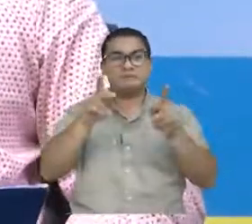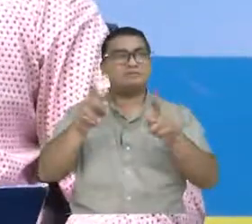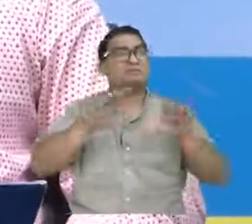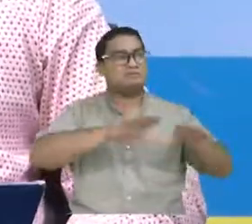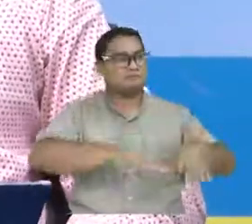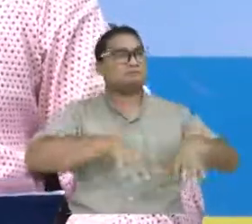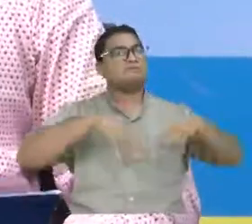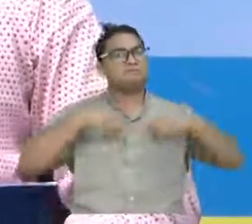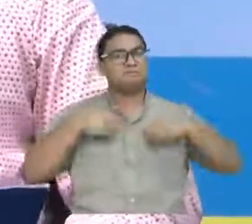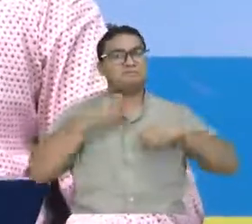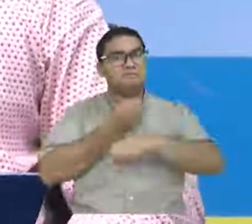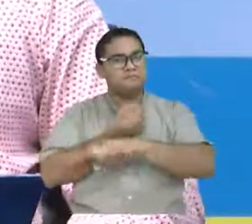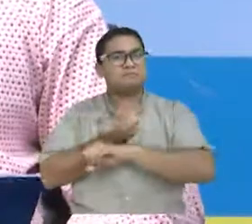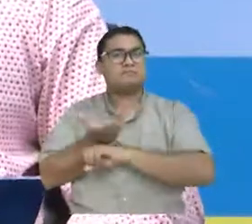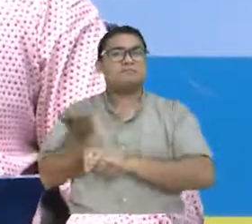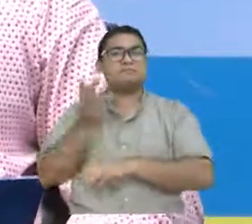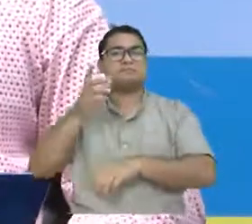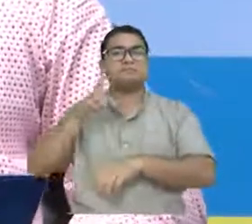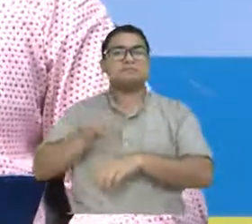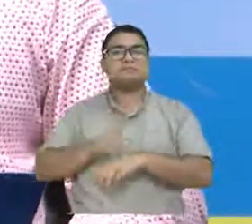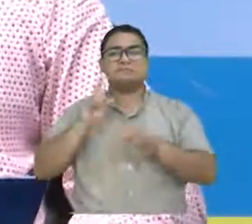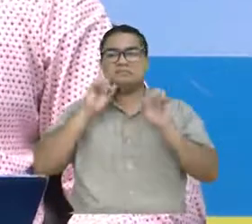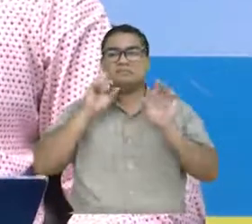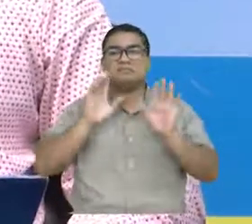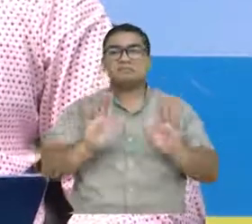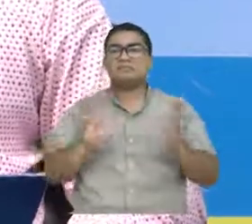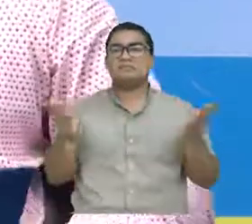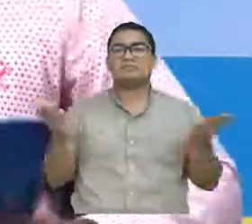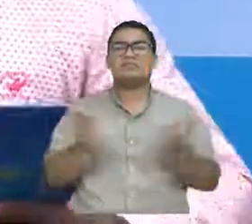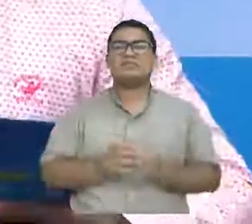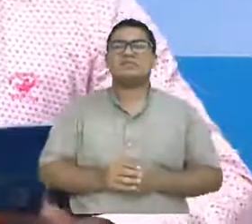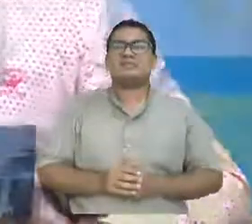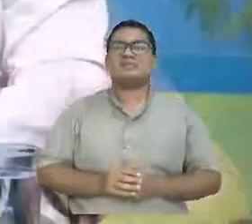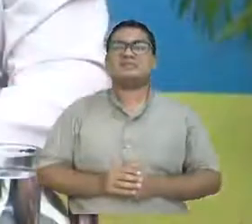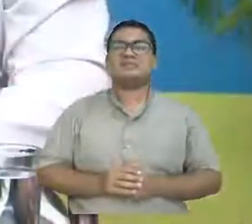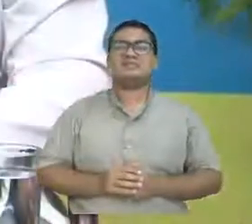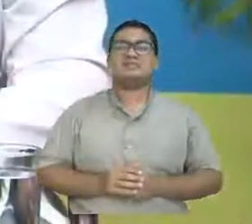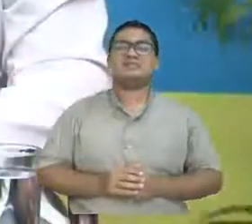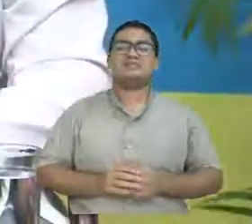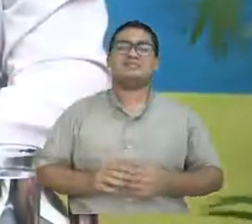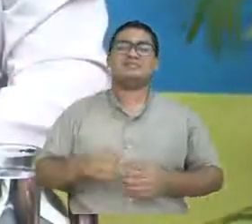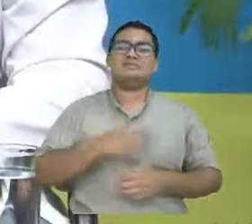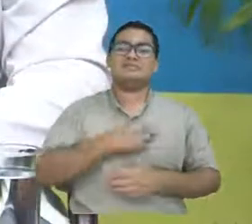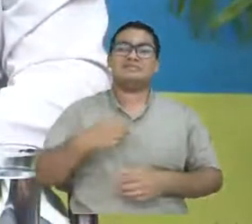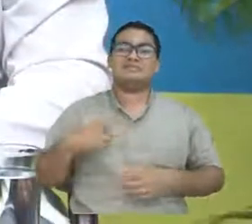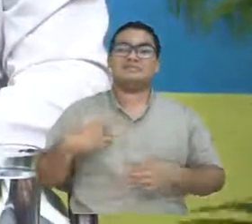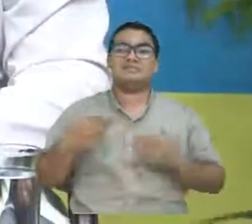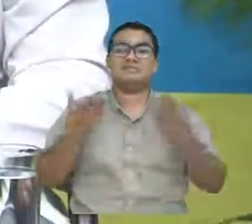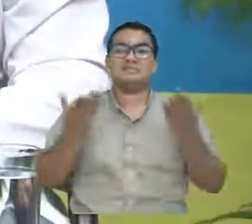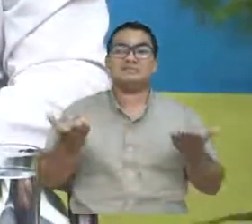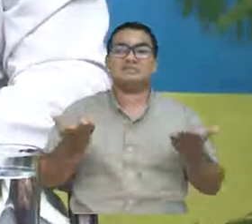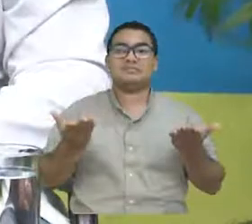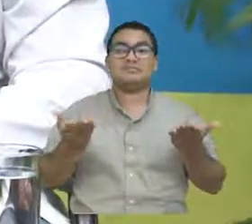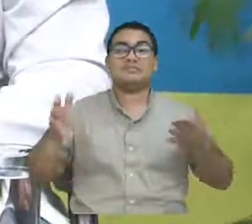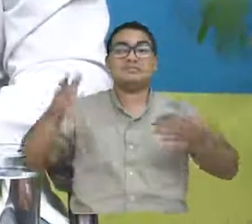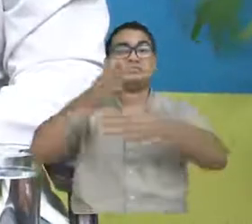ustedes dan, precisamente porque son los doctores. Hemos comenzado a realizar múltiples charlas en múltiples lugares. Por ejemplo, en el